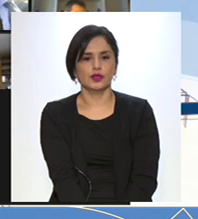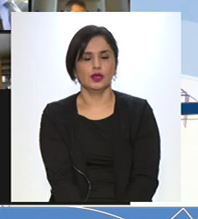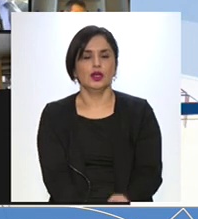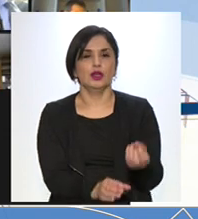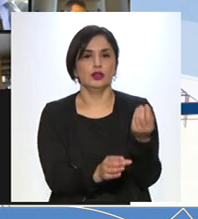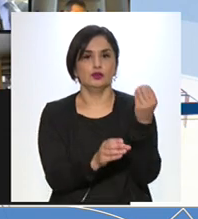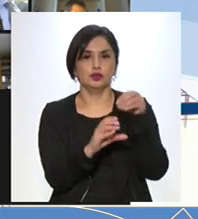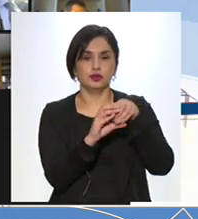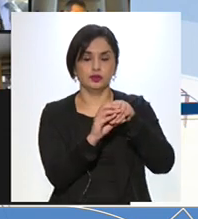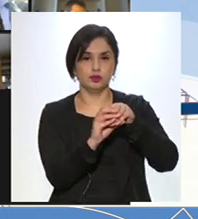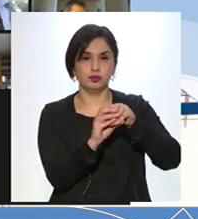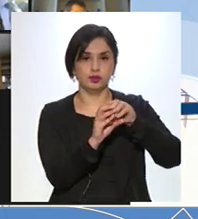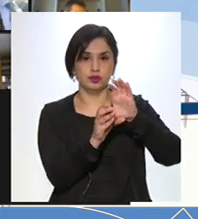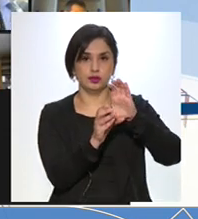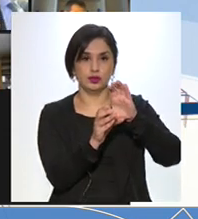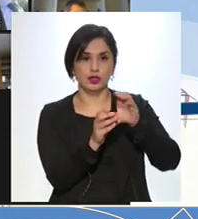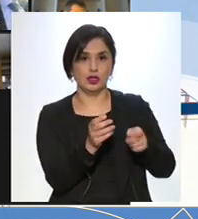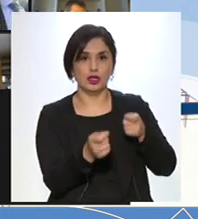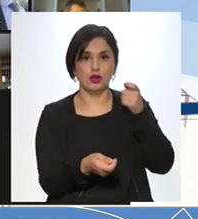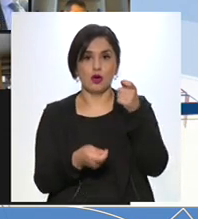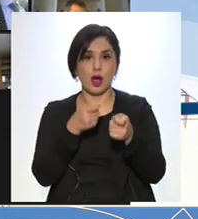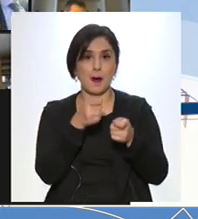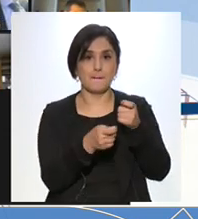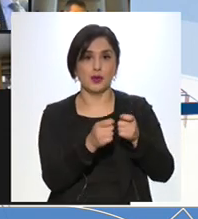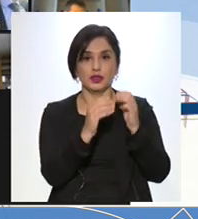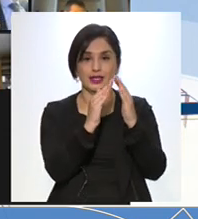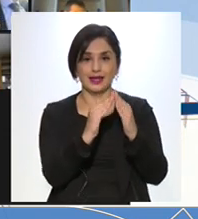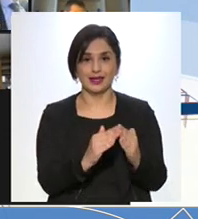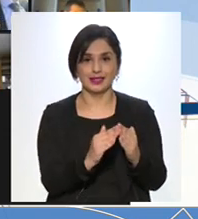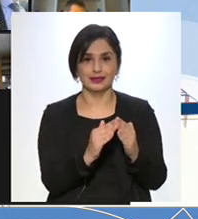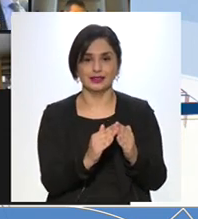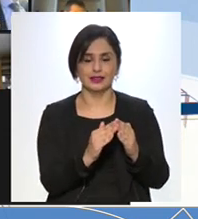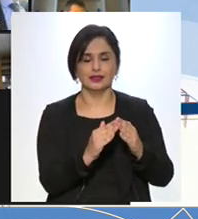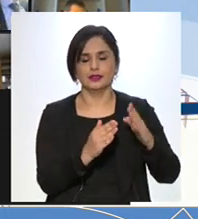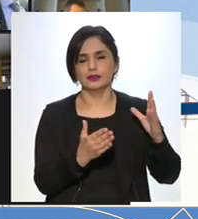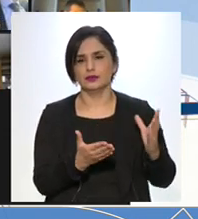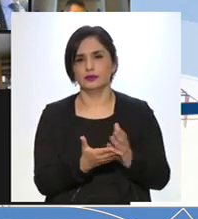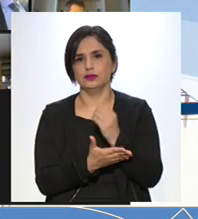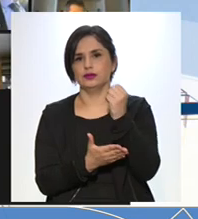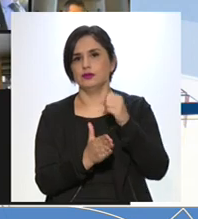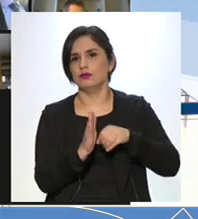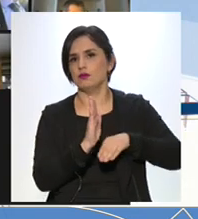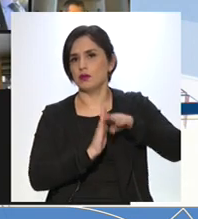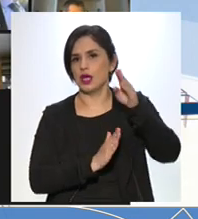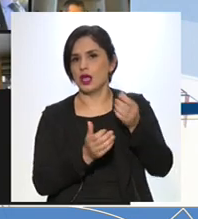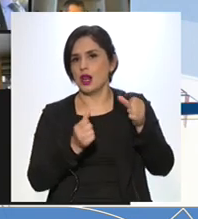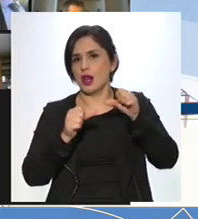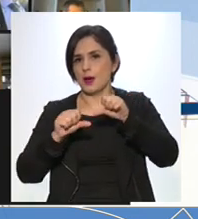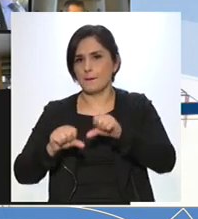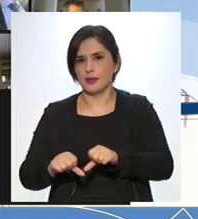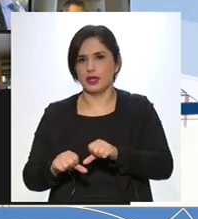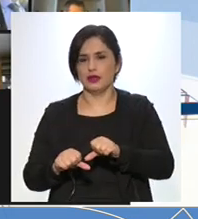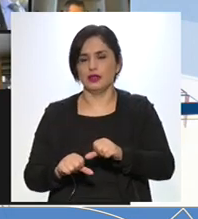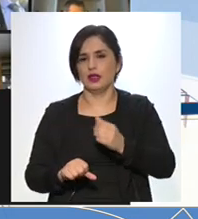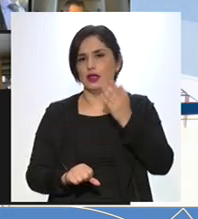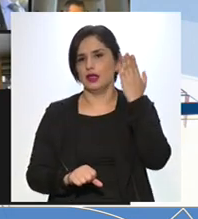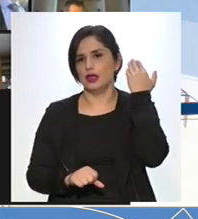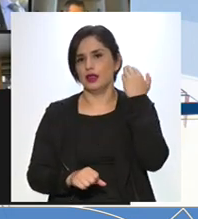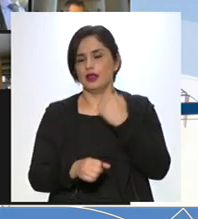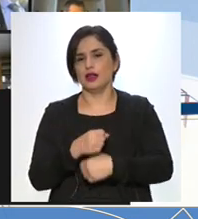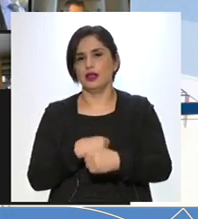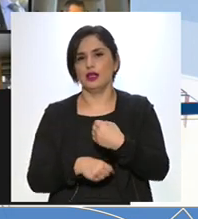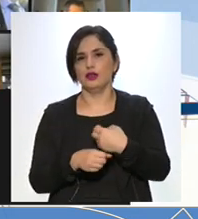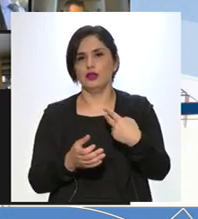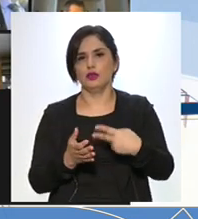acumulación de los aportes que han recibido los hogares han logrado superar largamente las pérdidas de ingresos que estos